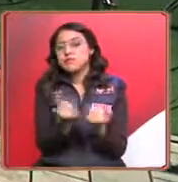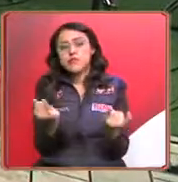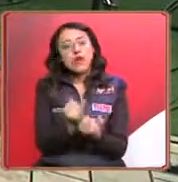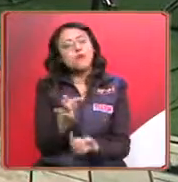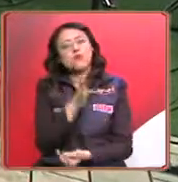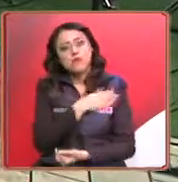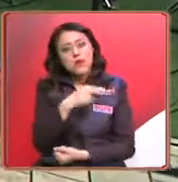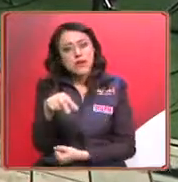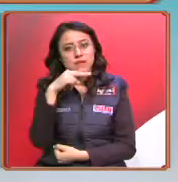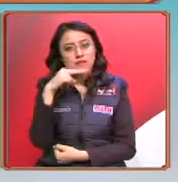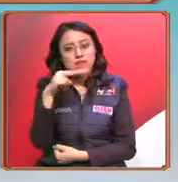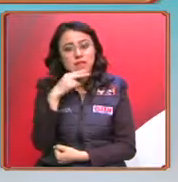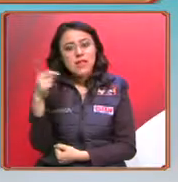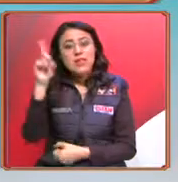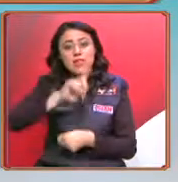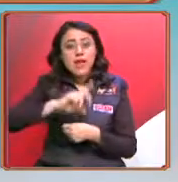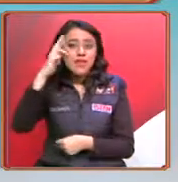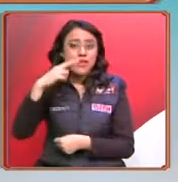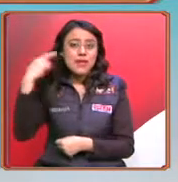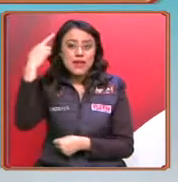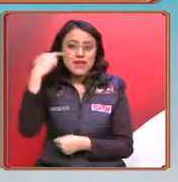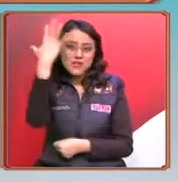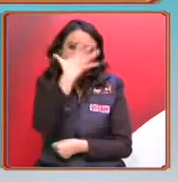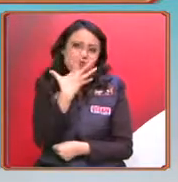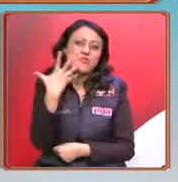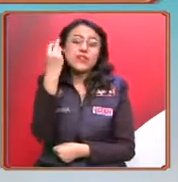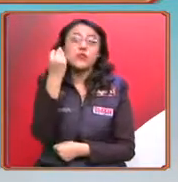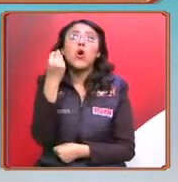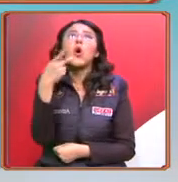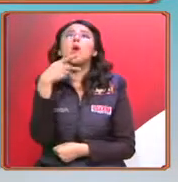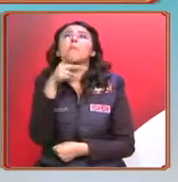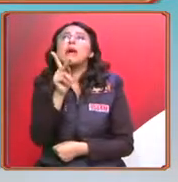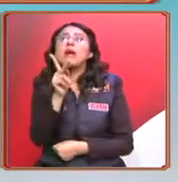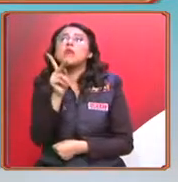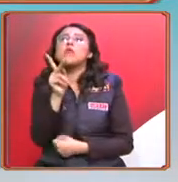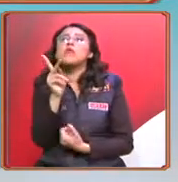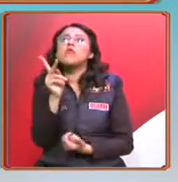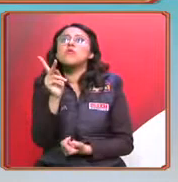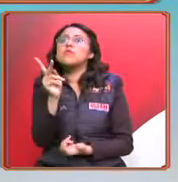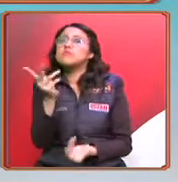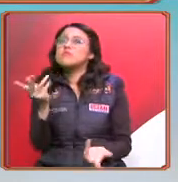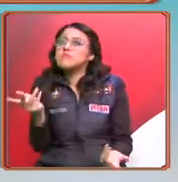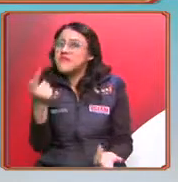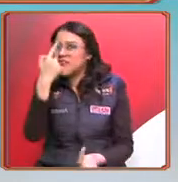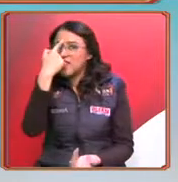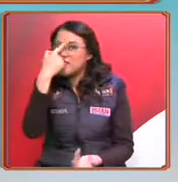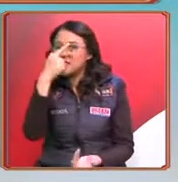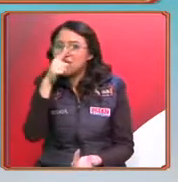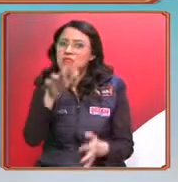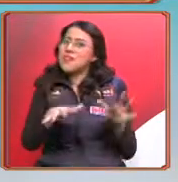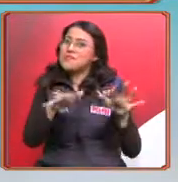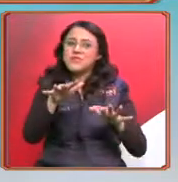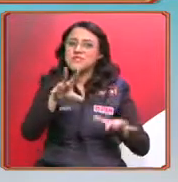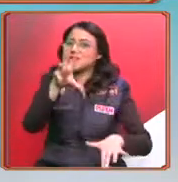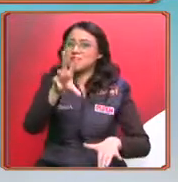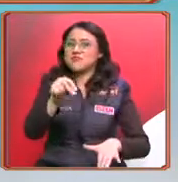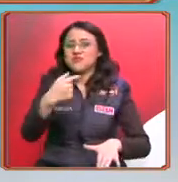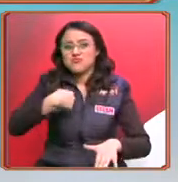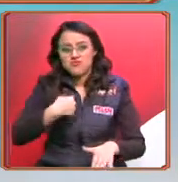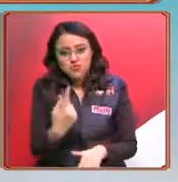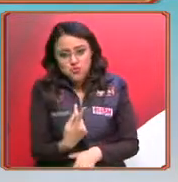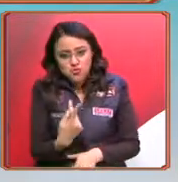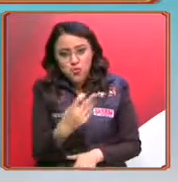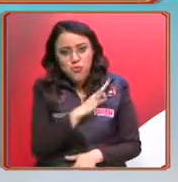merecen una linda Navidad, un Día de Reyes maravilloso. Pero no es fácil que les toque si usted y yo